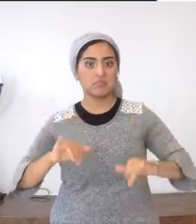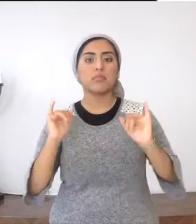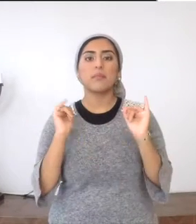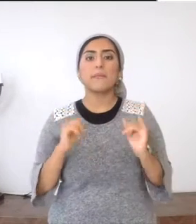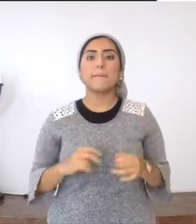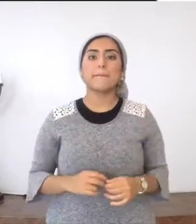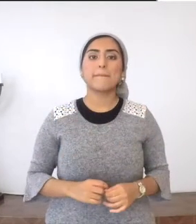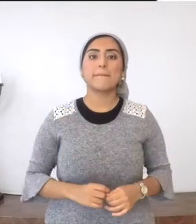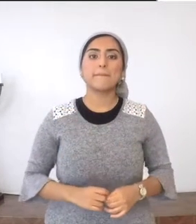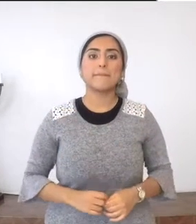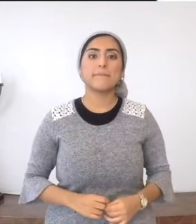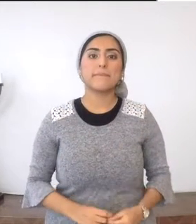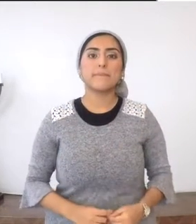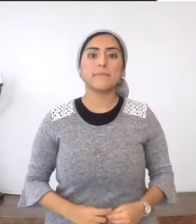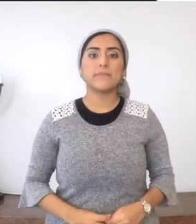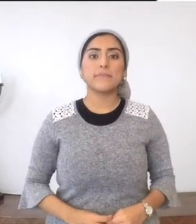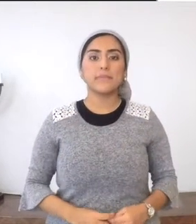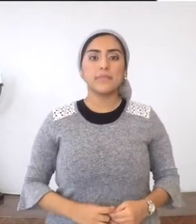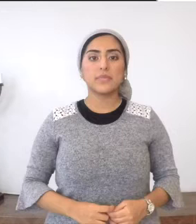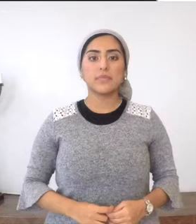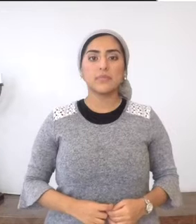Ahí sigue La neblina